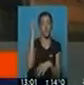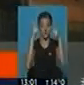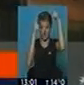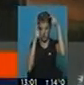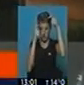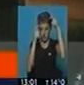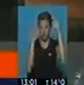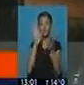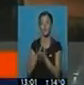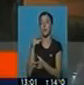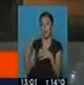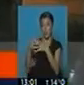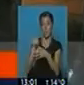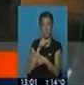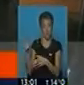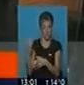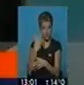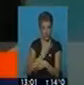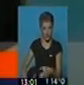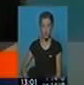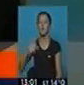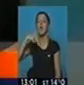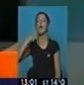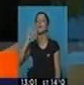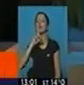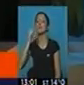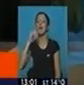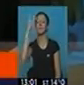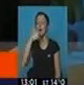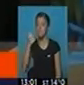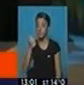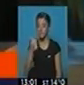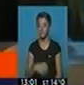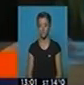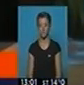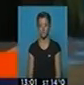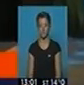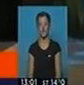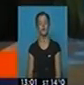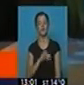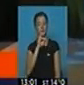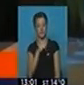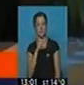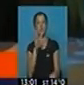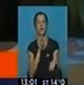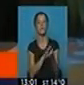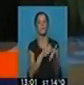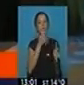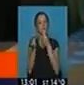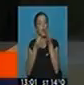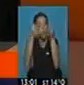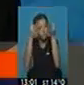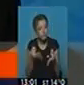oposición durante todos estos años. Le paso la palabra a Natalia. Sí, te quería hacer una pregunta que en relación al nivel de diálogo real que